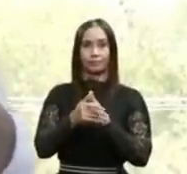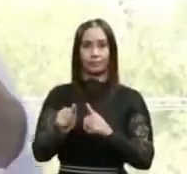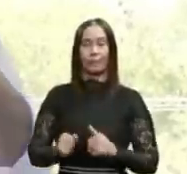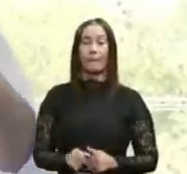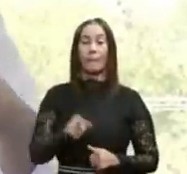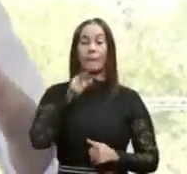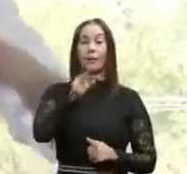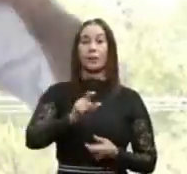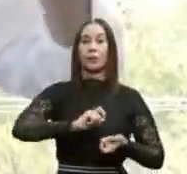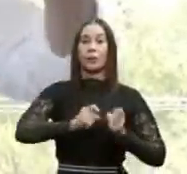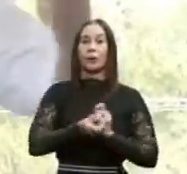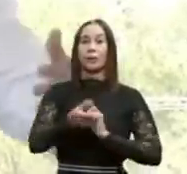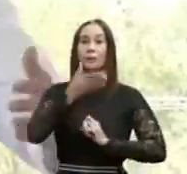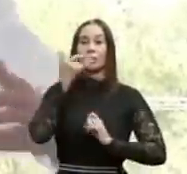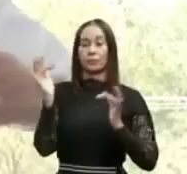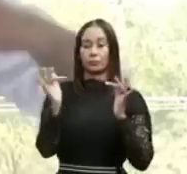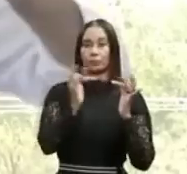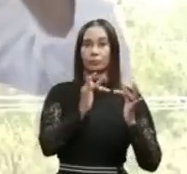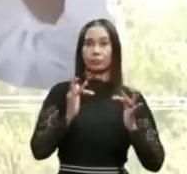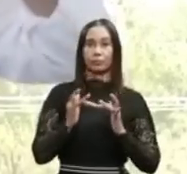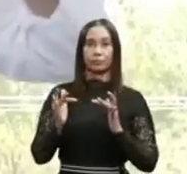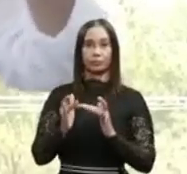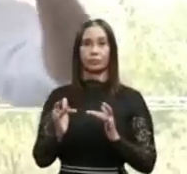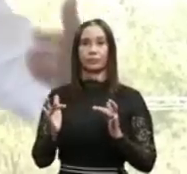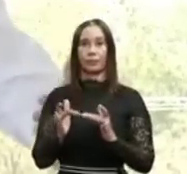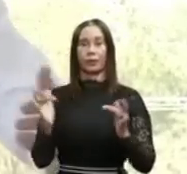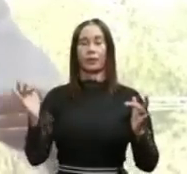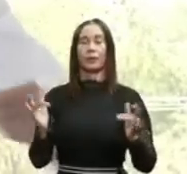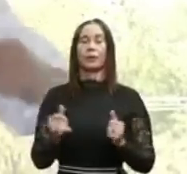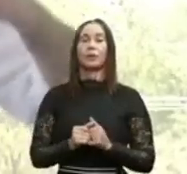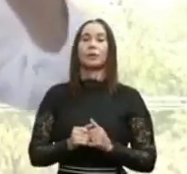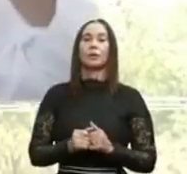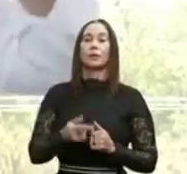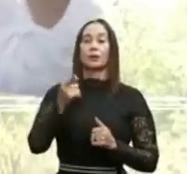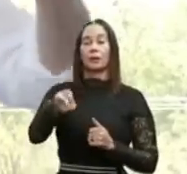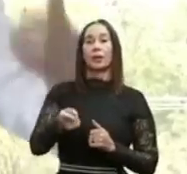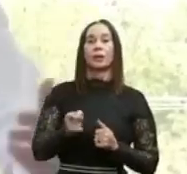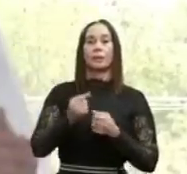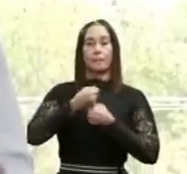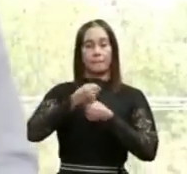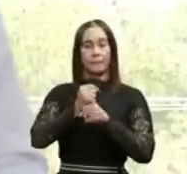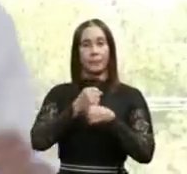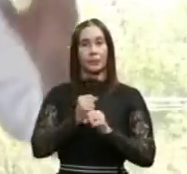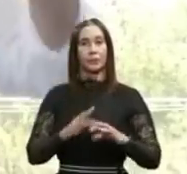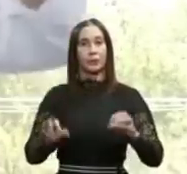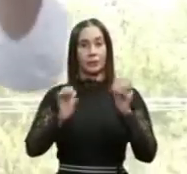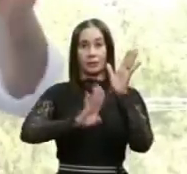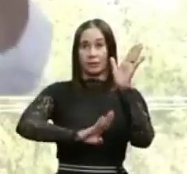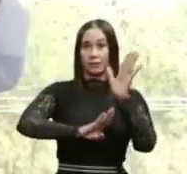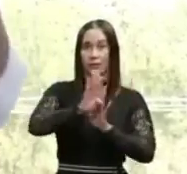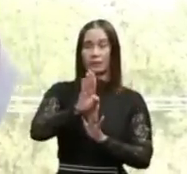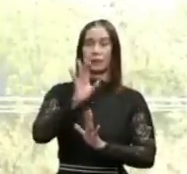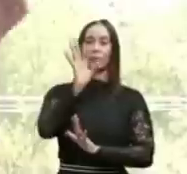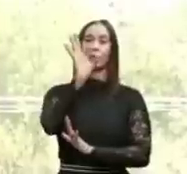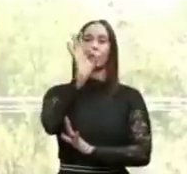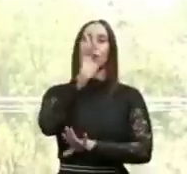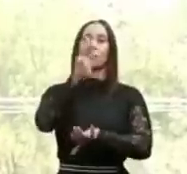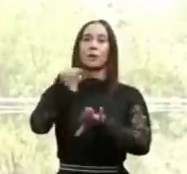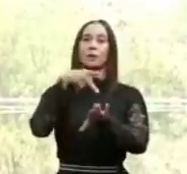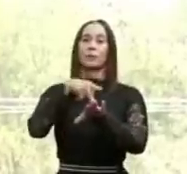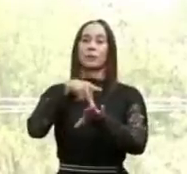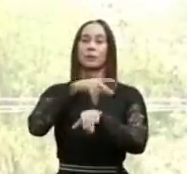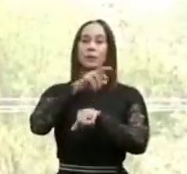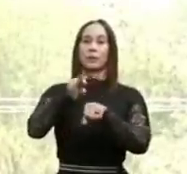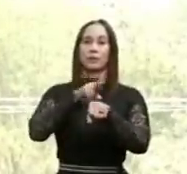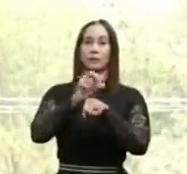a mejorar la conexión, la eficiencia, la productividad de estas 9 provincias de la región